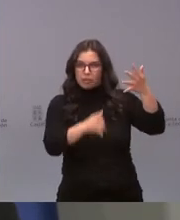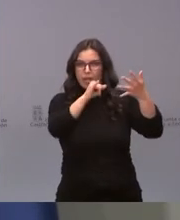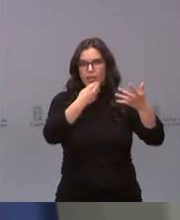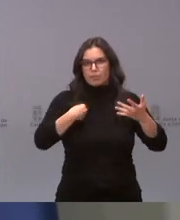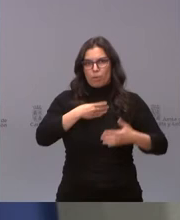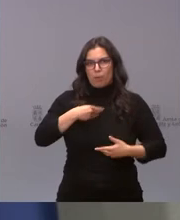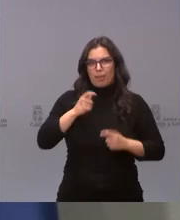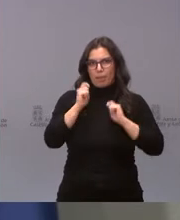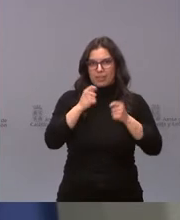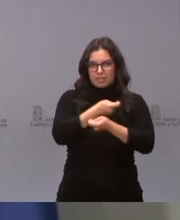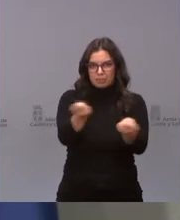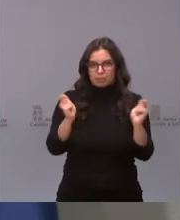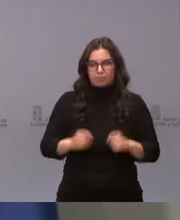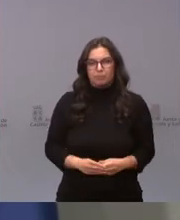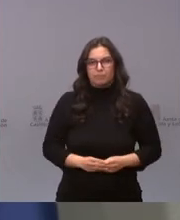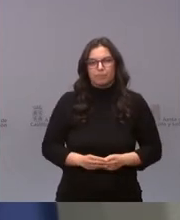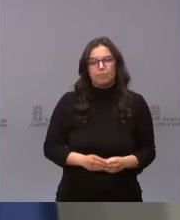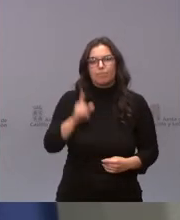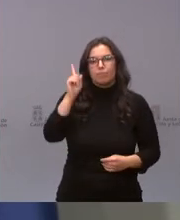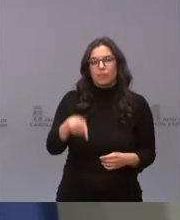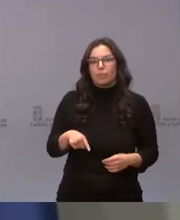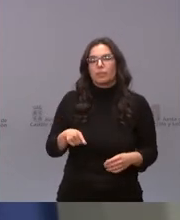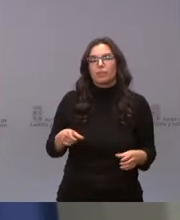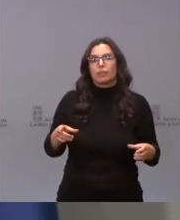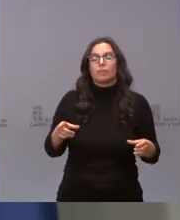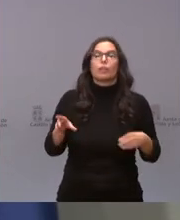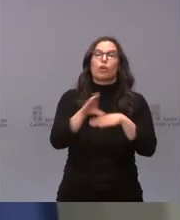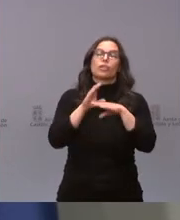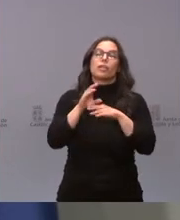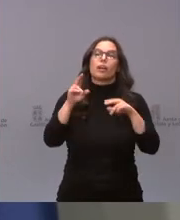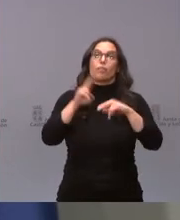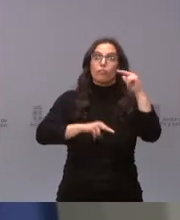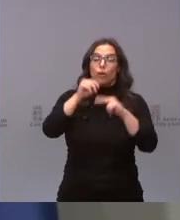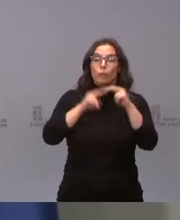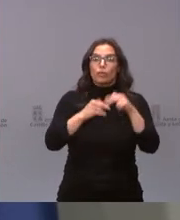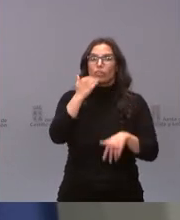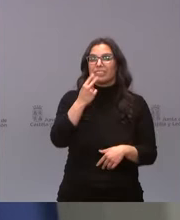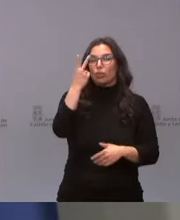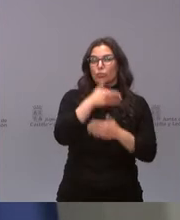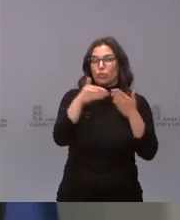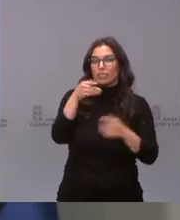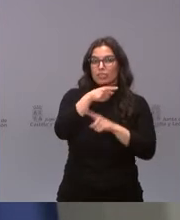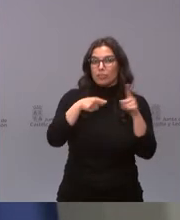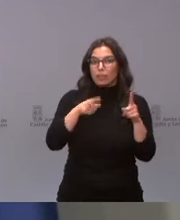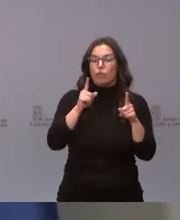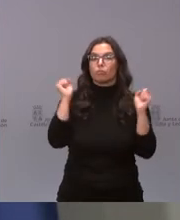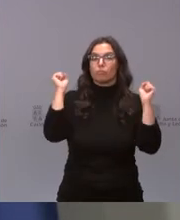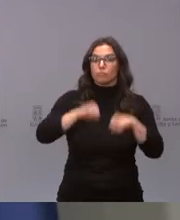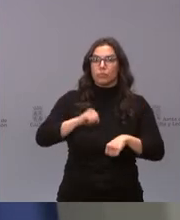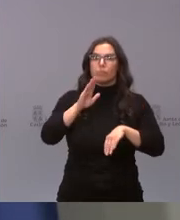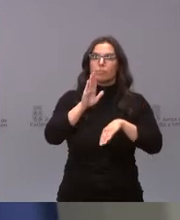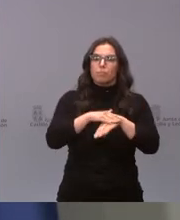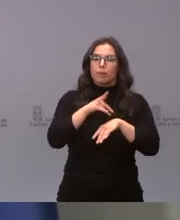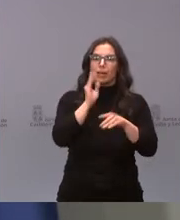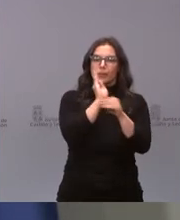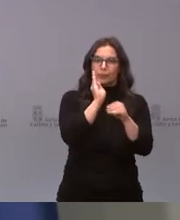de prensa. También la Junta de Fomento aprueba casi 2,5 millones para tratamientos silvícolas